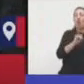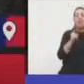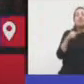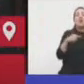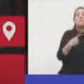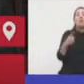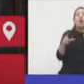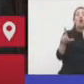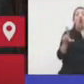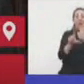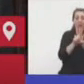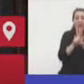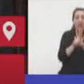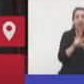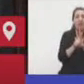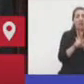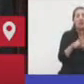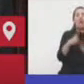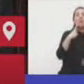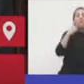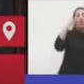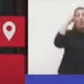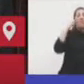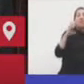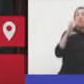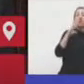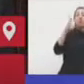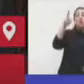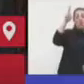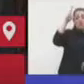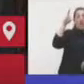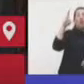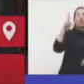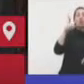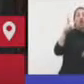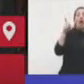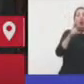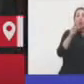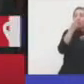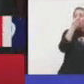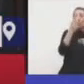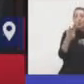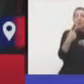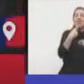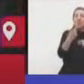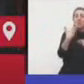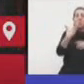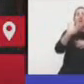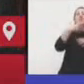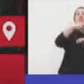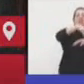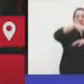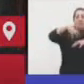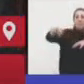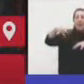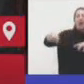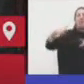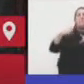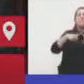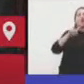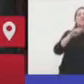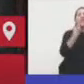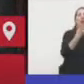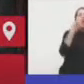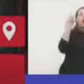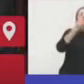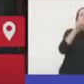de la Real Academia Española, ¿qué quiere decir discurso de odio? No tiene nada que ver con la crítica a un gobierno o la presentación de